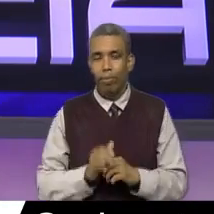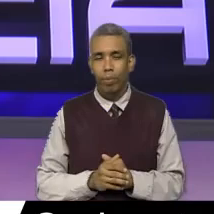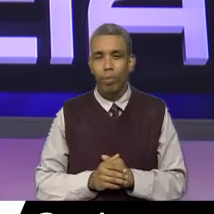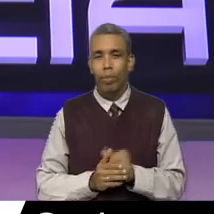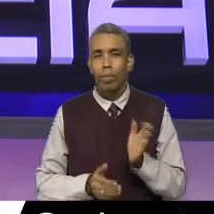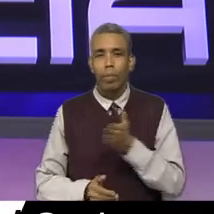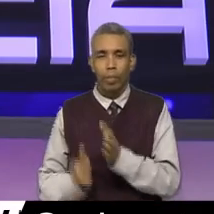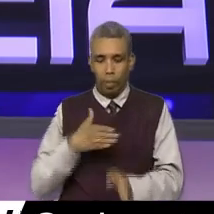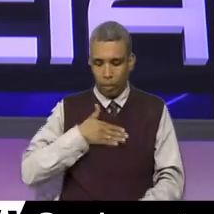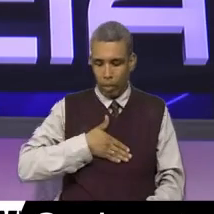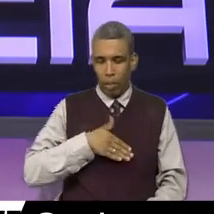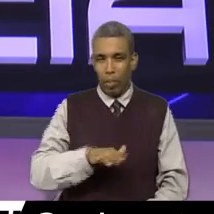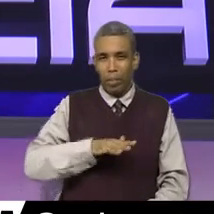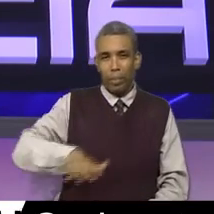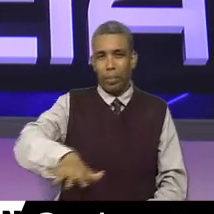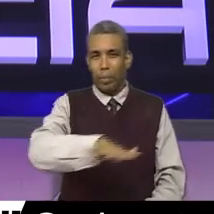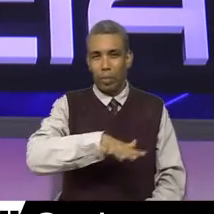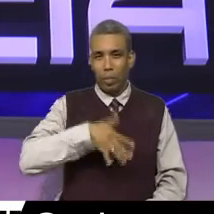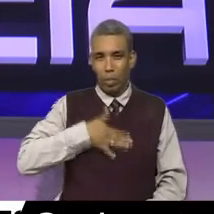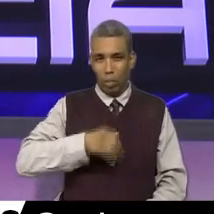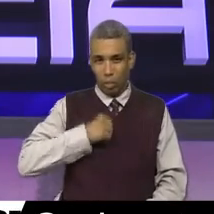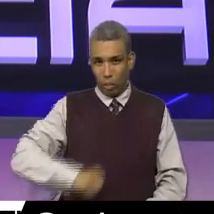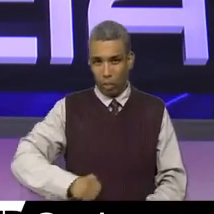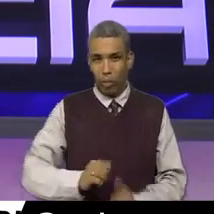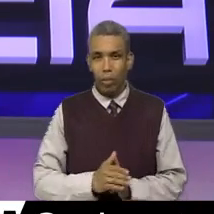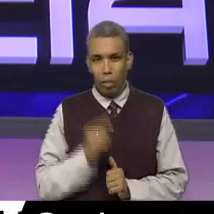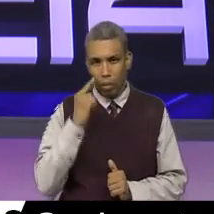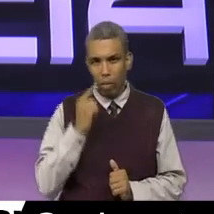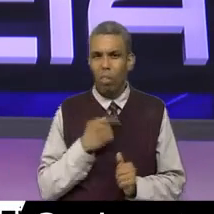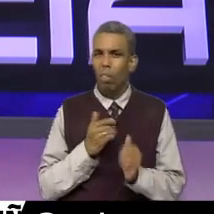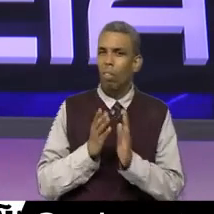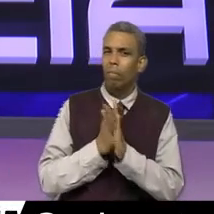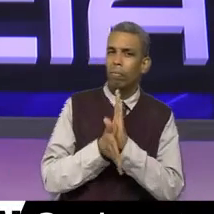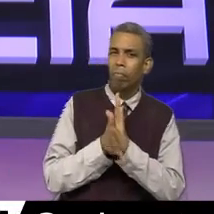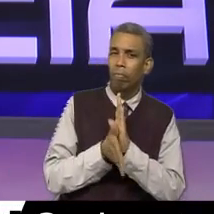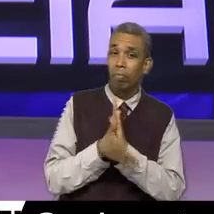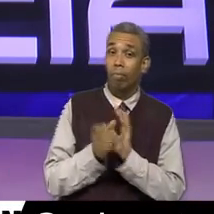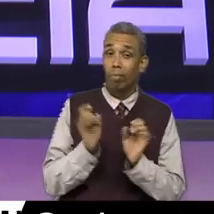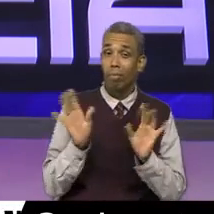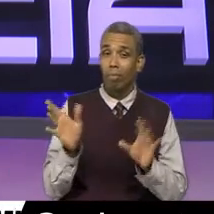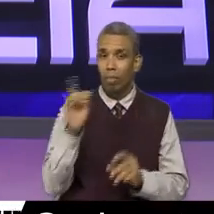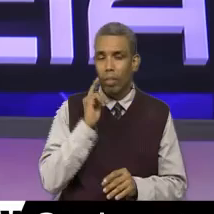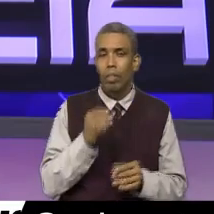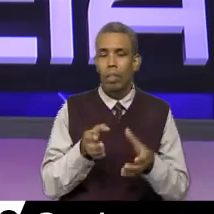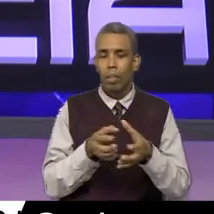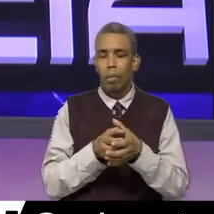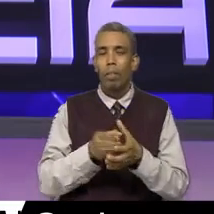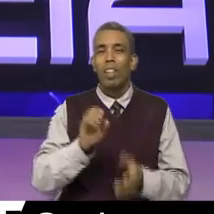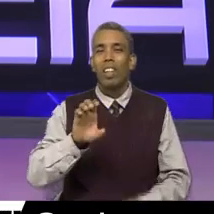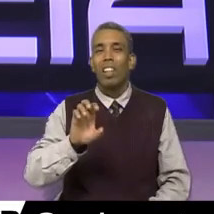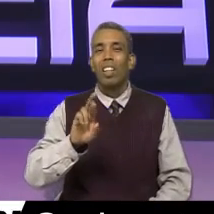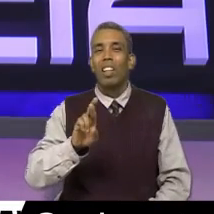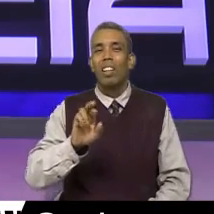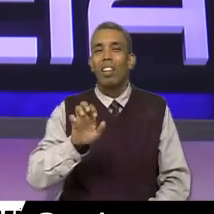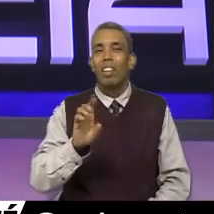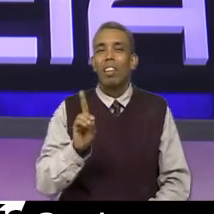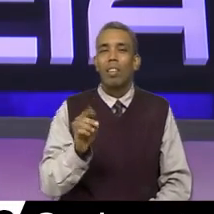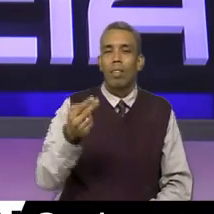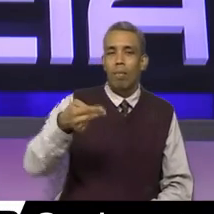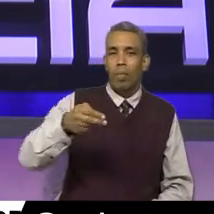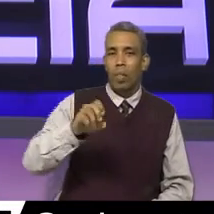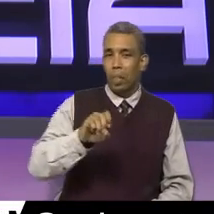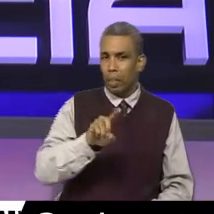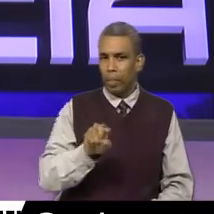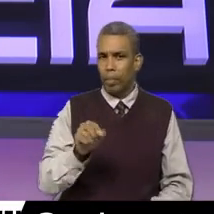conocieron hace pocos minutos en la Corporación para la Defensa de los Derechos Humanos Credos. Los habitantes de estas zonas aseguran que la fuerza pública